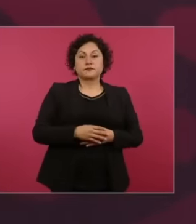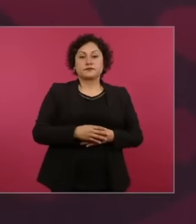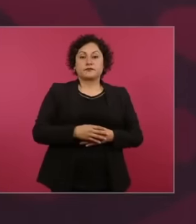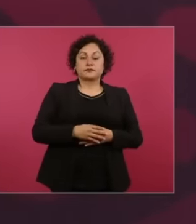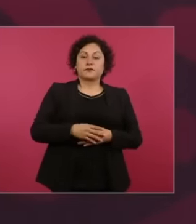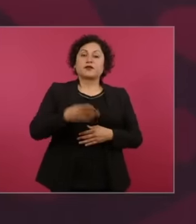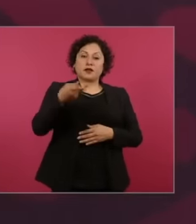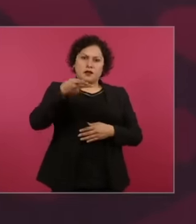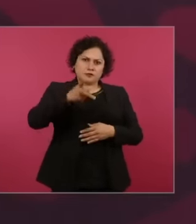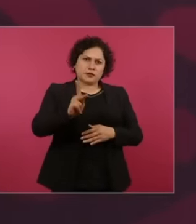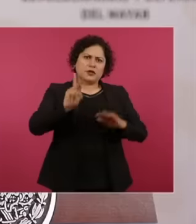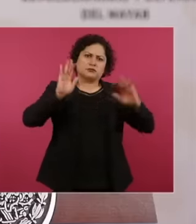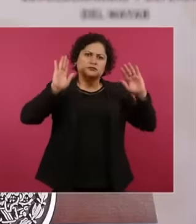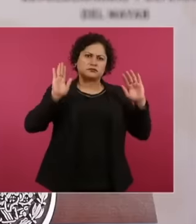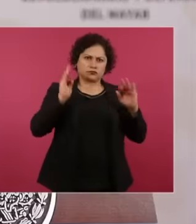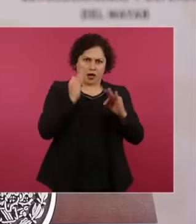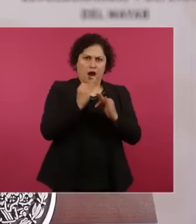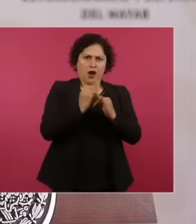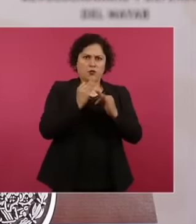advertirle a la gente.